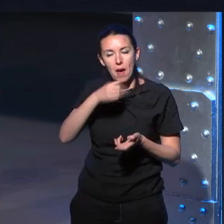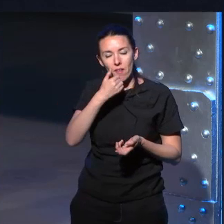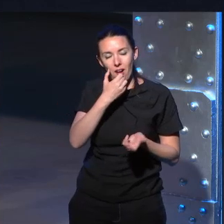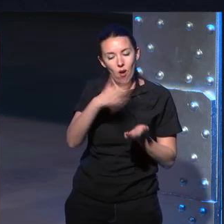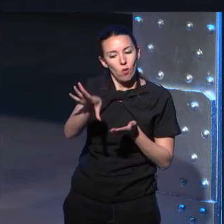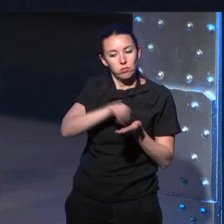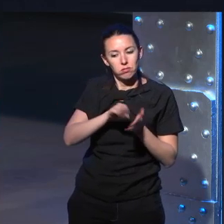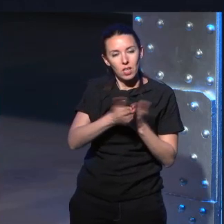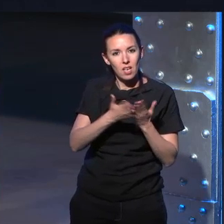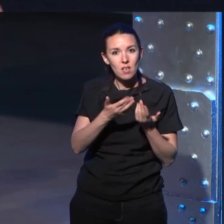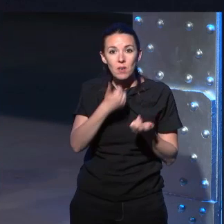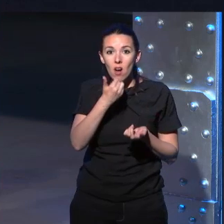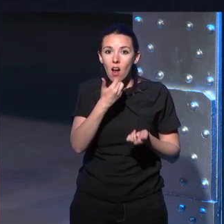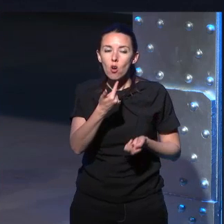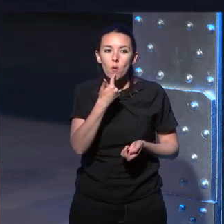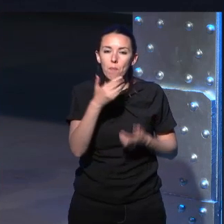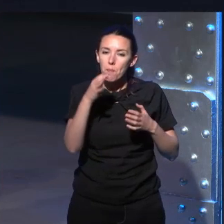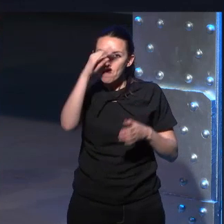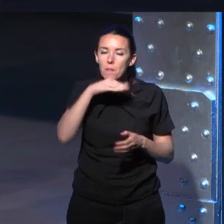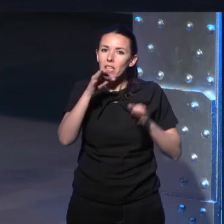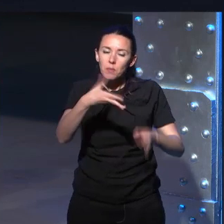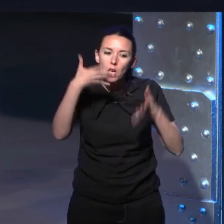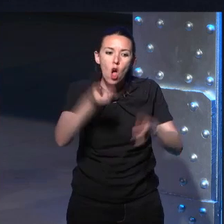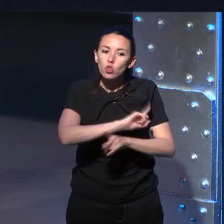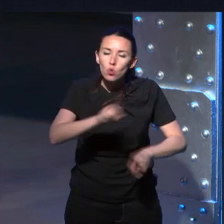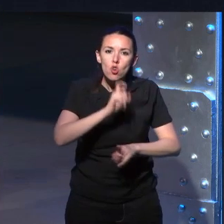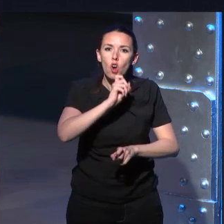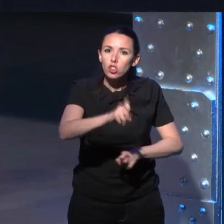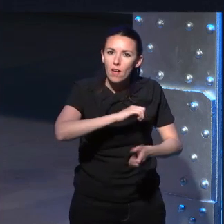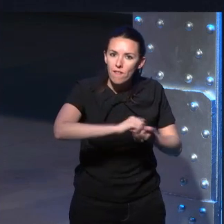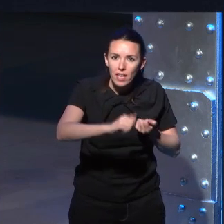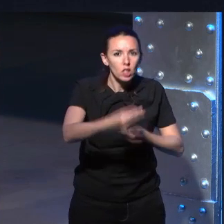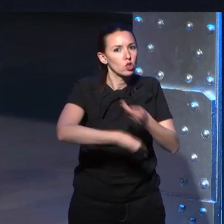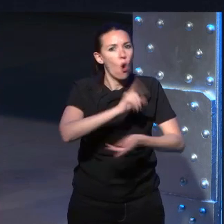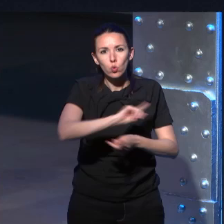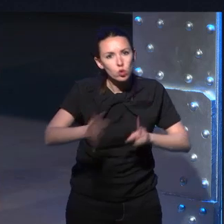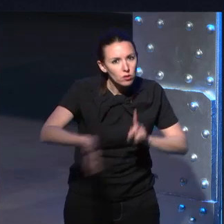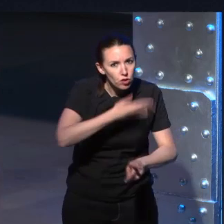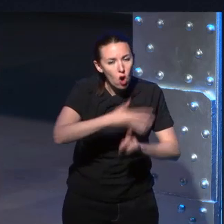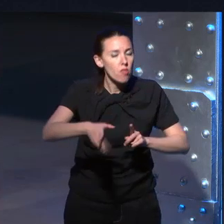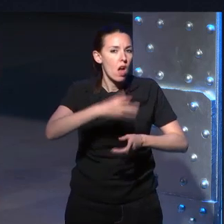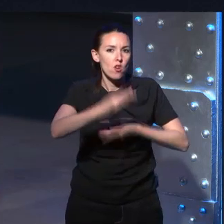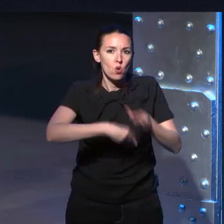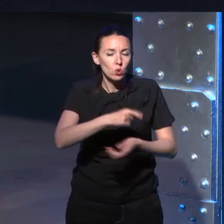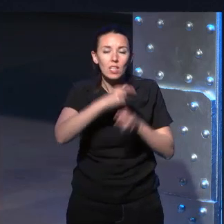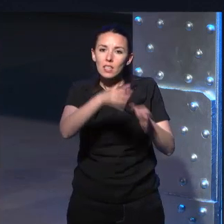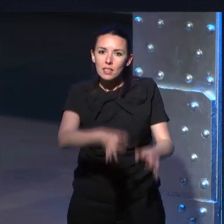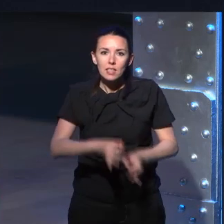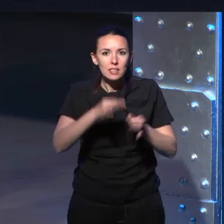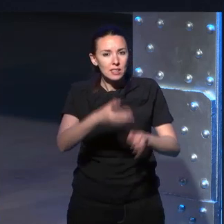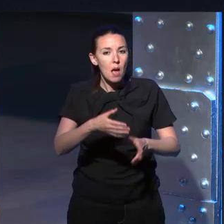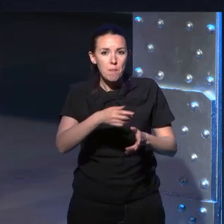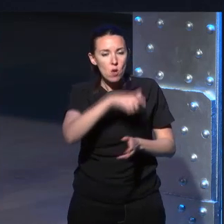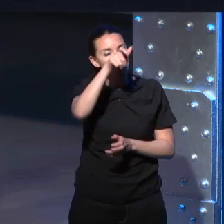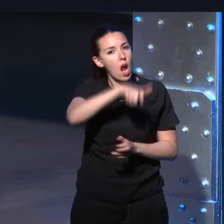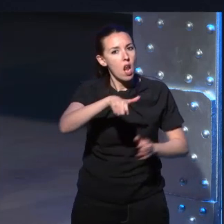tiene esta cosa de no te vengues, no el uso de la violencia, siempre la civilización por encima de la